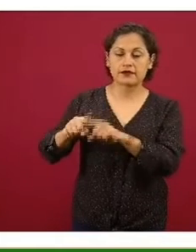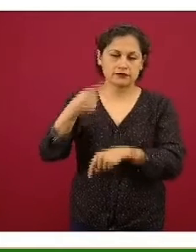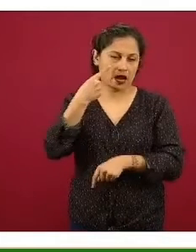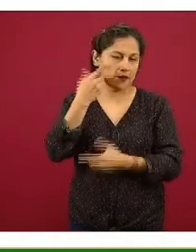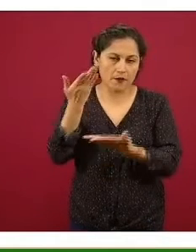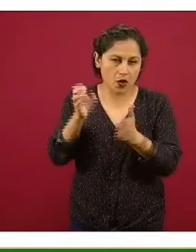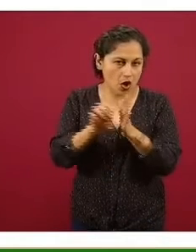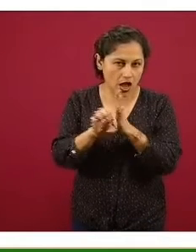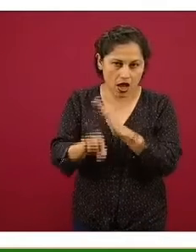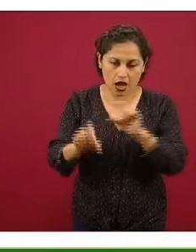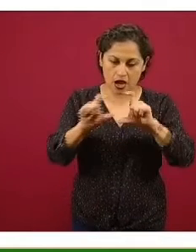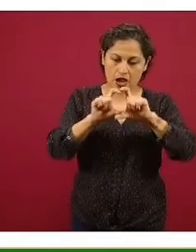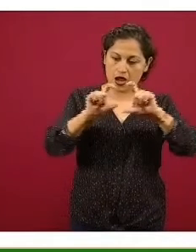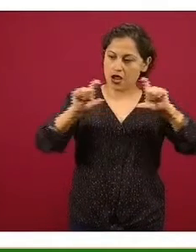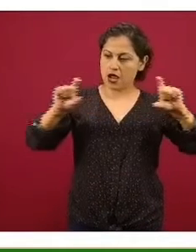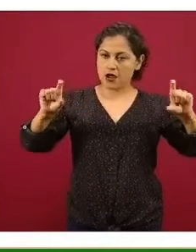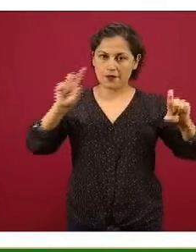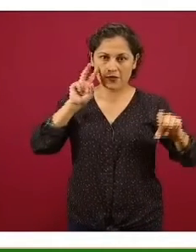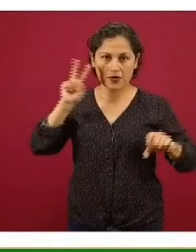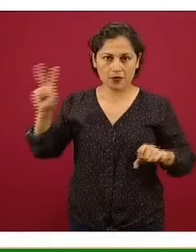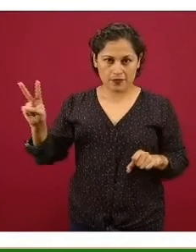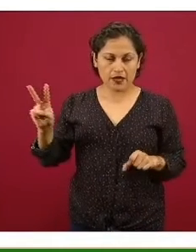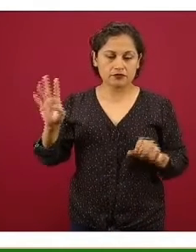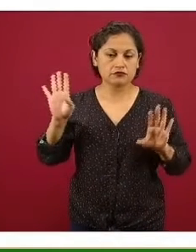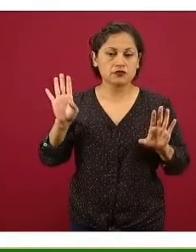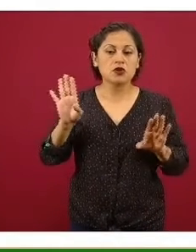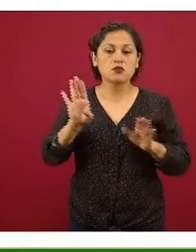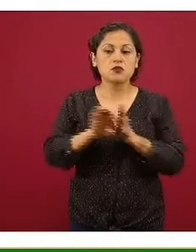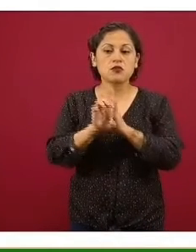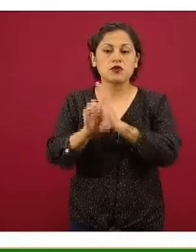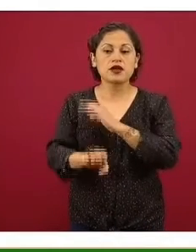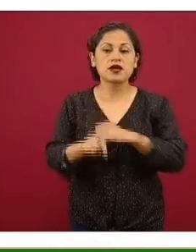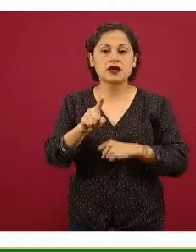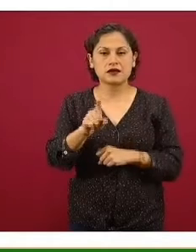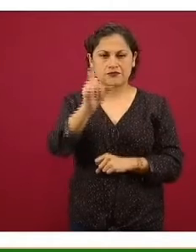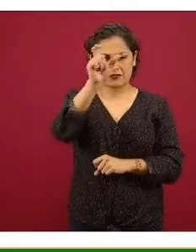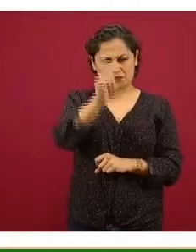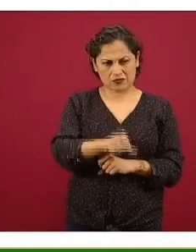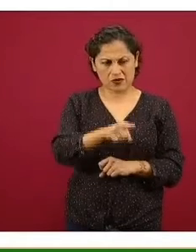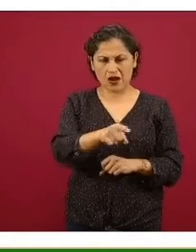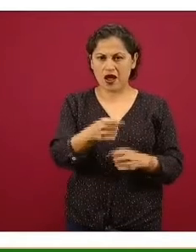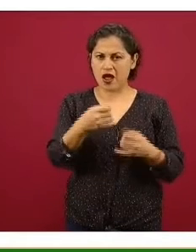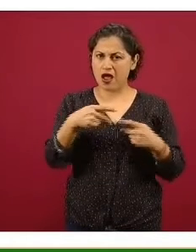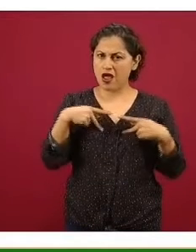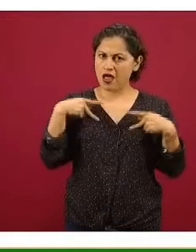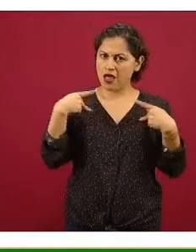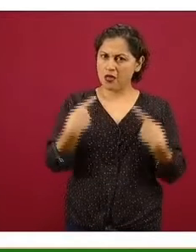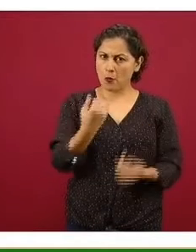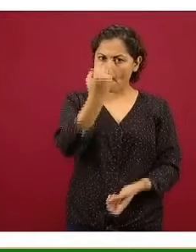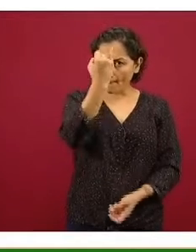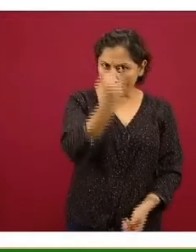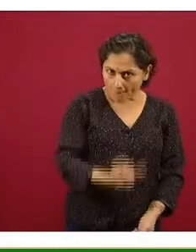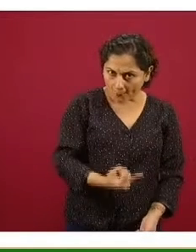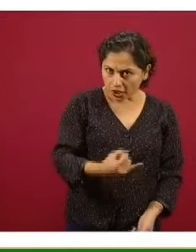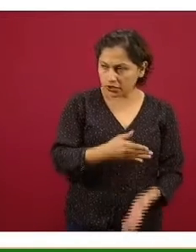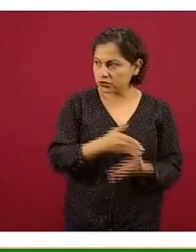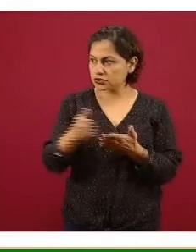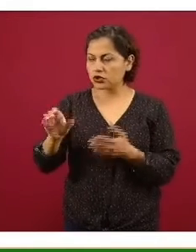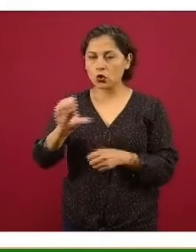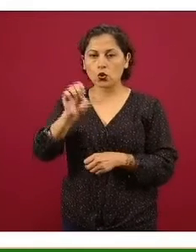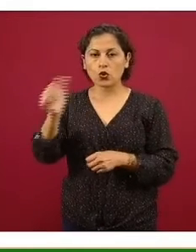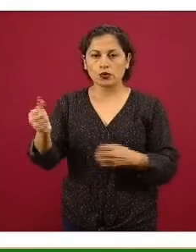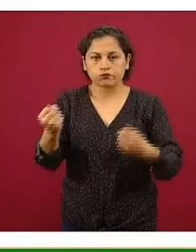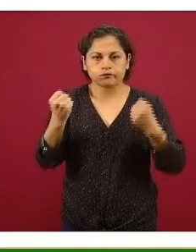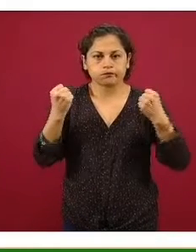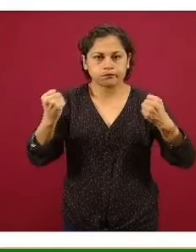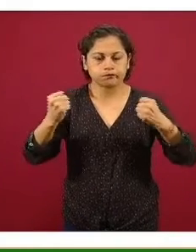que fuera de evidencia de bajo peso a evidencia que es muy robusta, la toma de decisiones médicas se